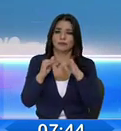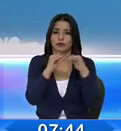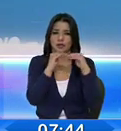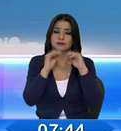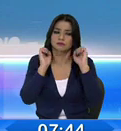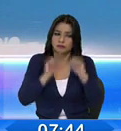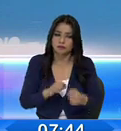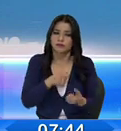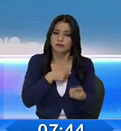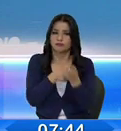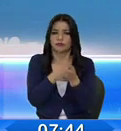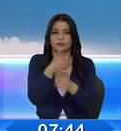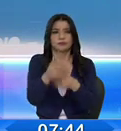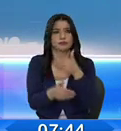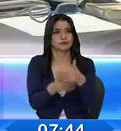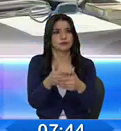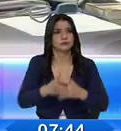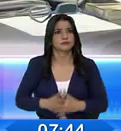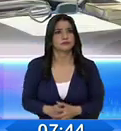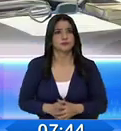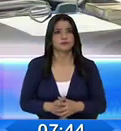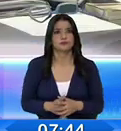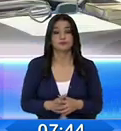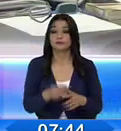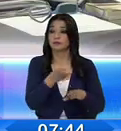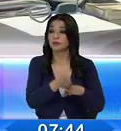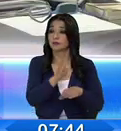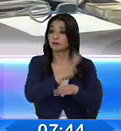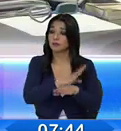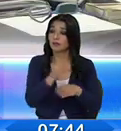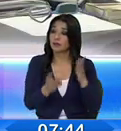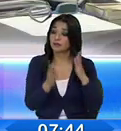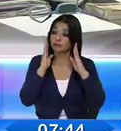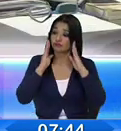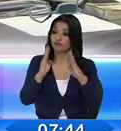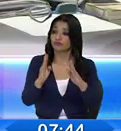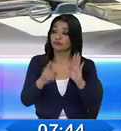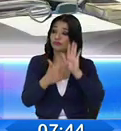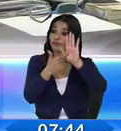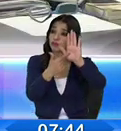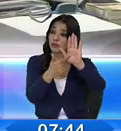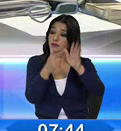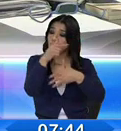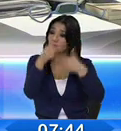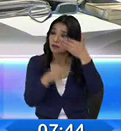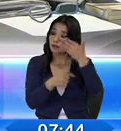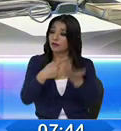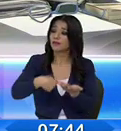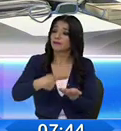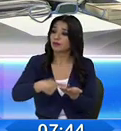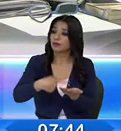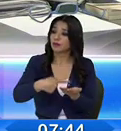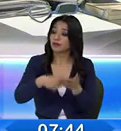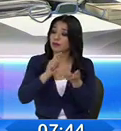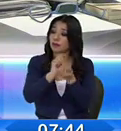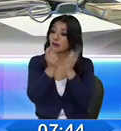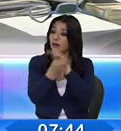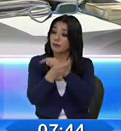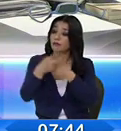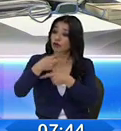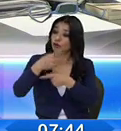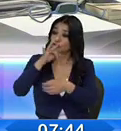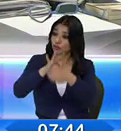permitir aportar en este proceso aspiran a ser escuchados de una asamblea para ilustrar precisamente en esta debate de fondo sobre los cambios en el consejo